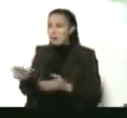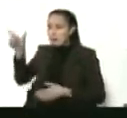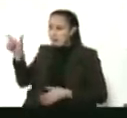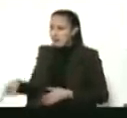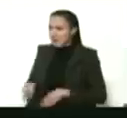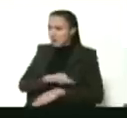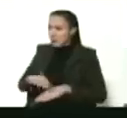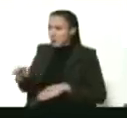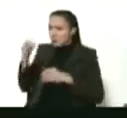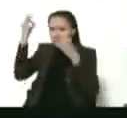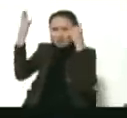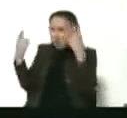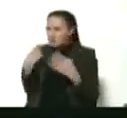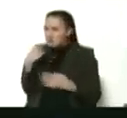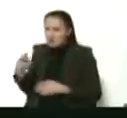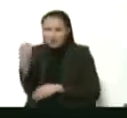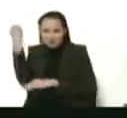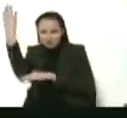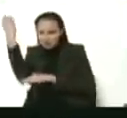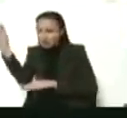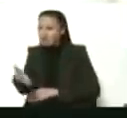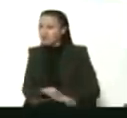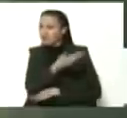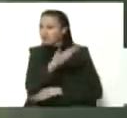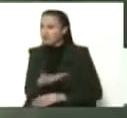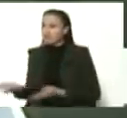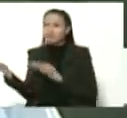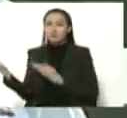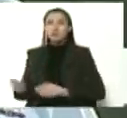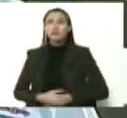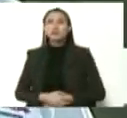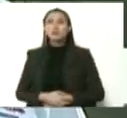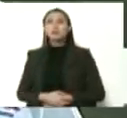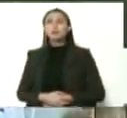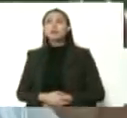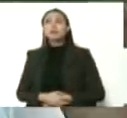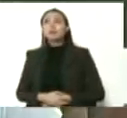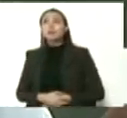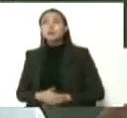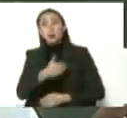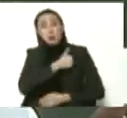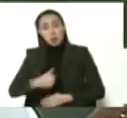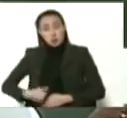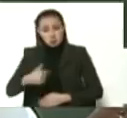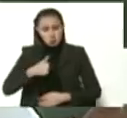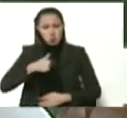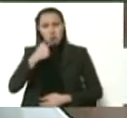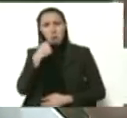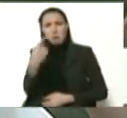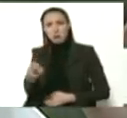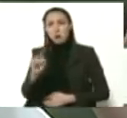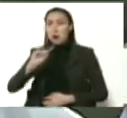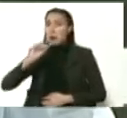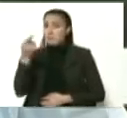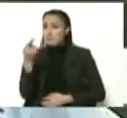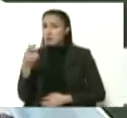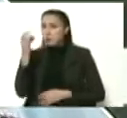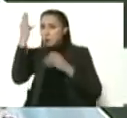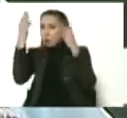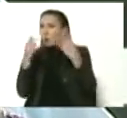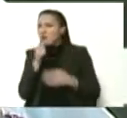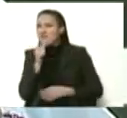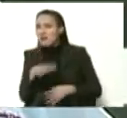ustedes inventaron, Ernesto Villegas Polhap? Bueno, señor presidente, yo me atrevería a decir que el primero que inventó fue